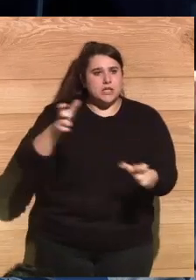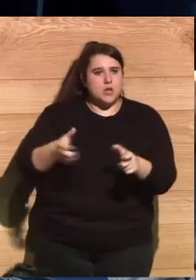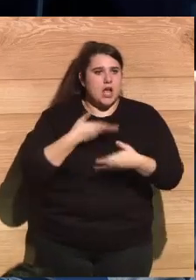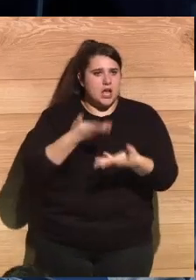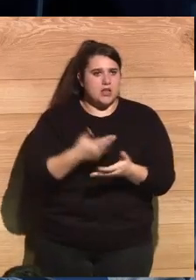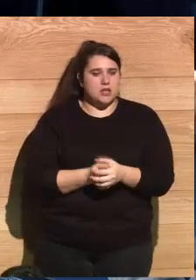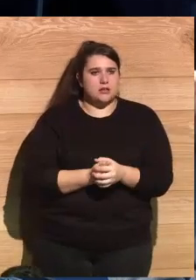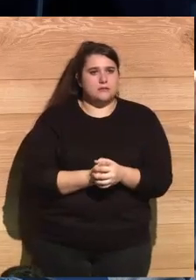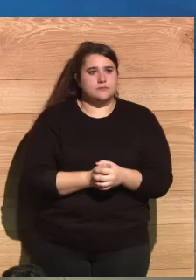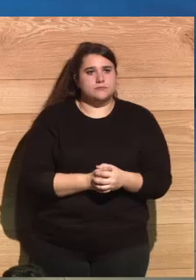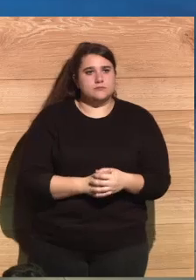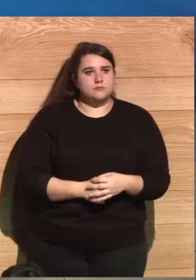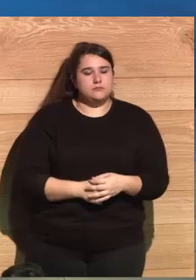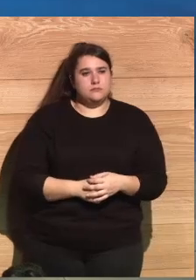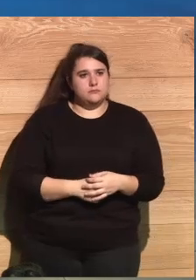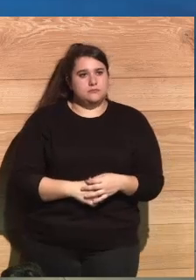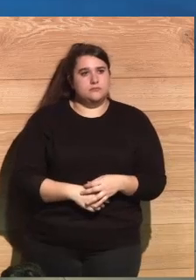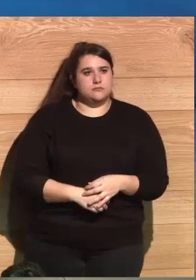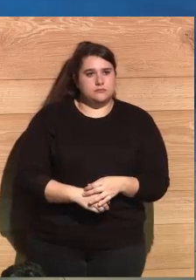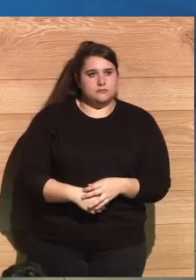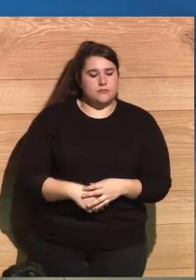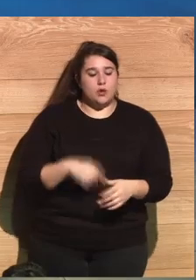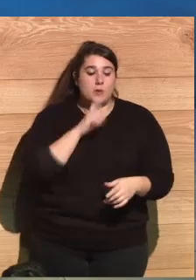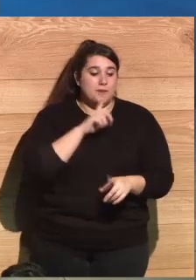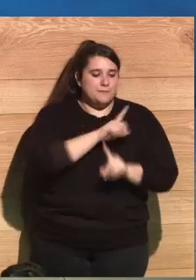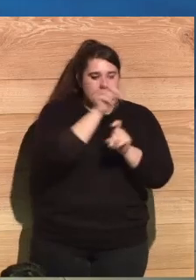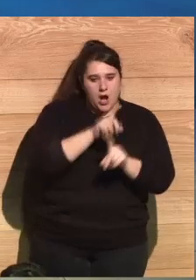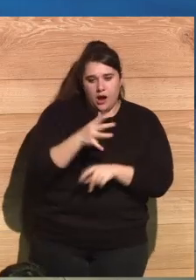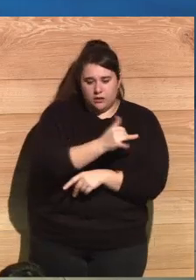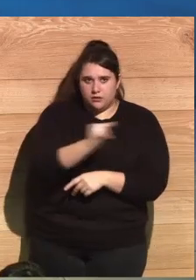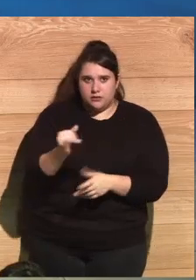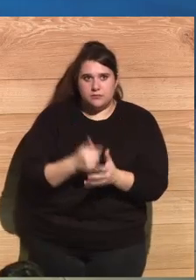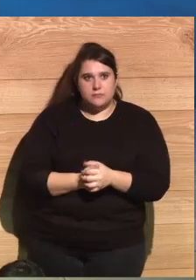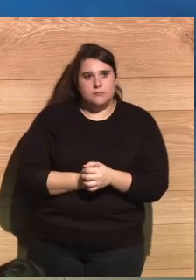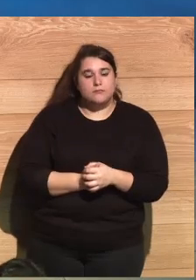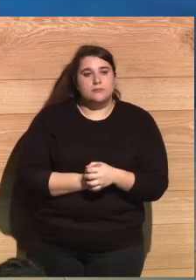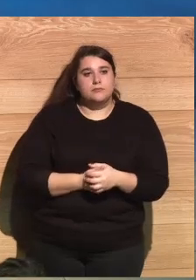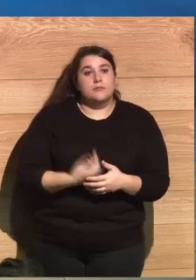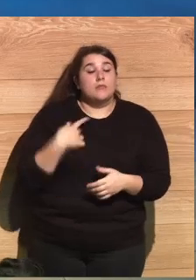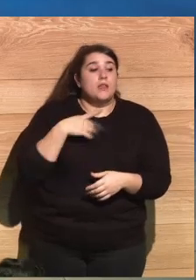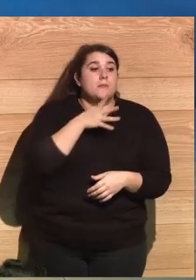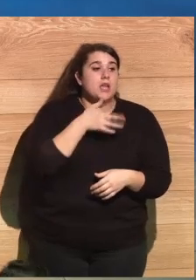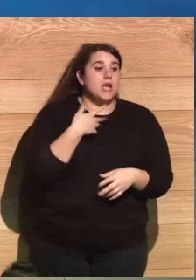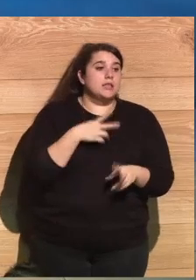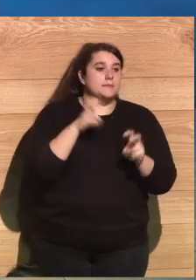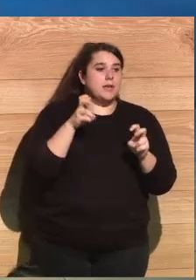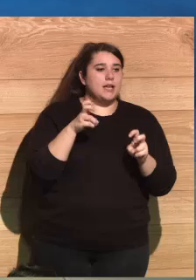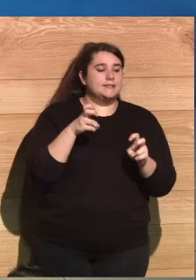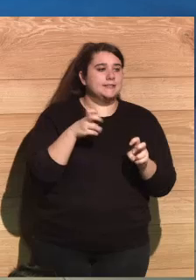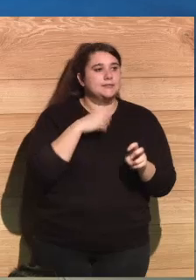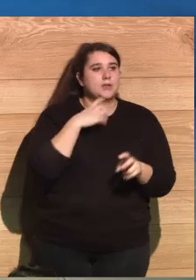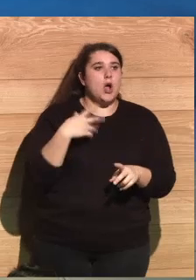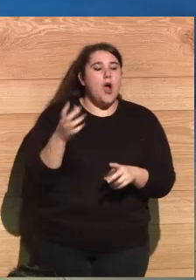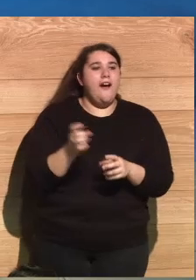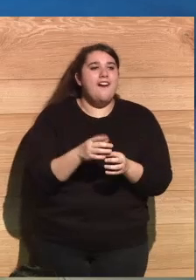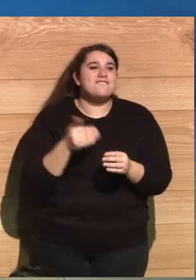personas? Son esas incógnitas. Bueno, y no será porque la ficción norteamericana en este caso no